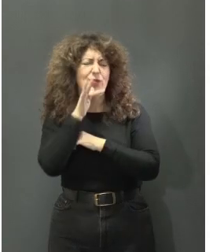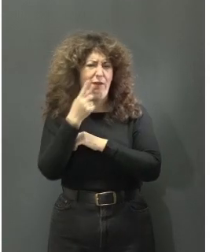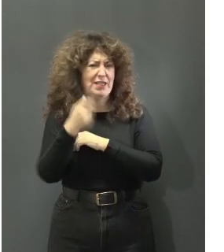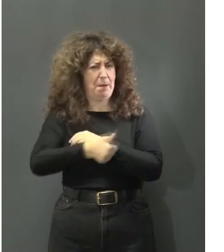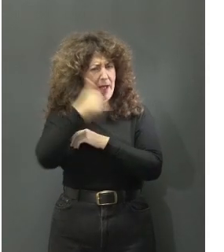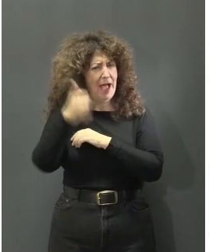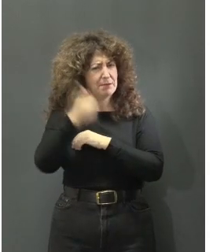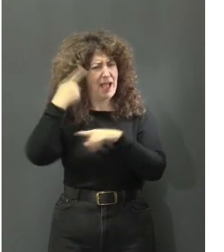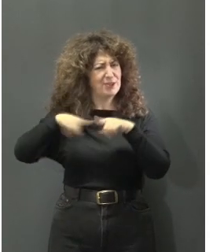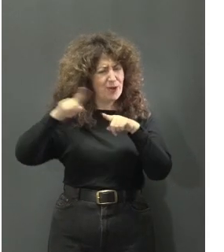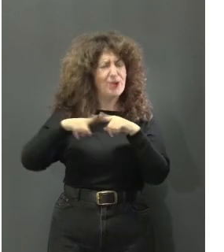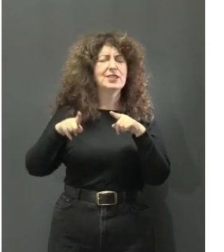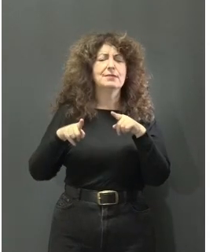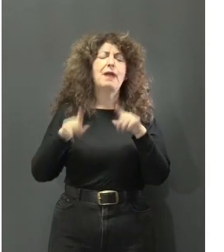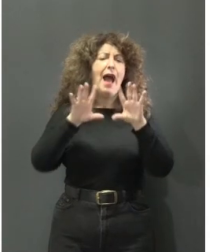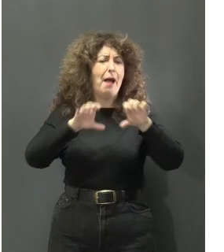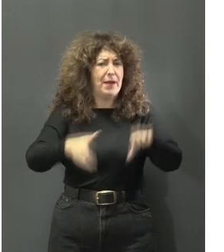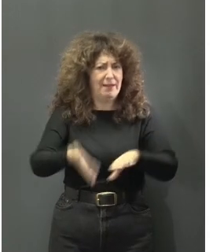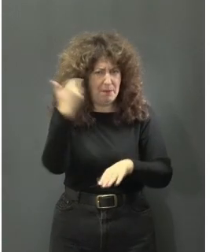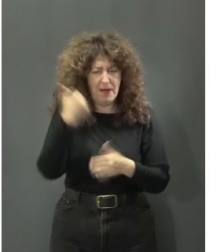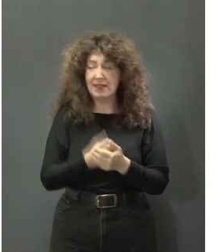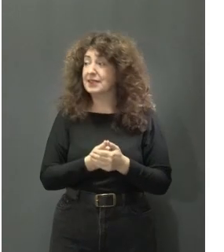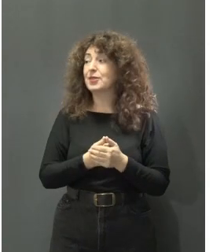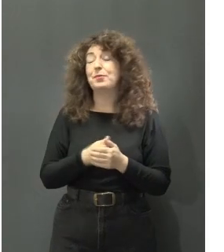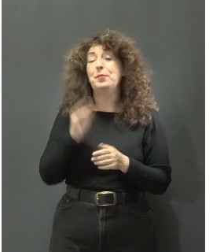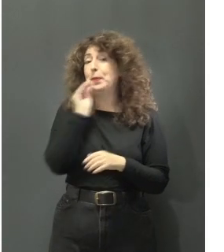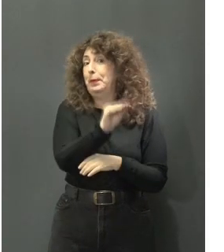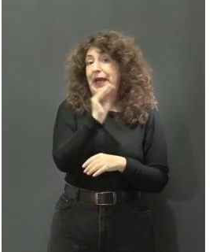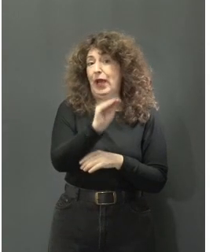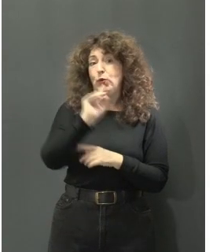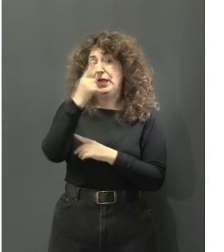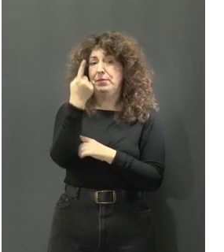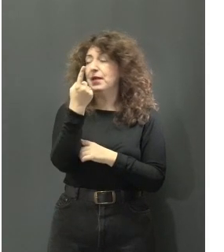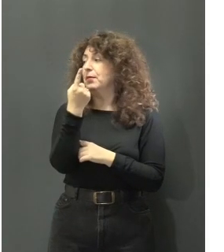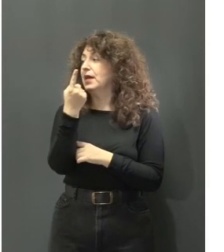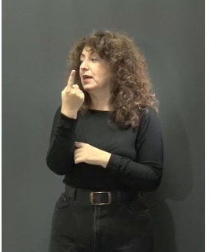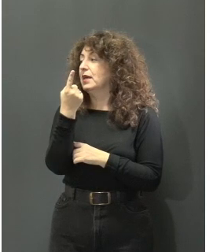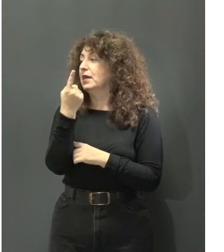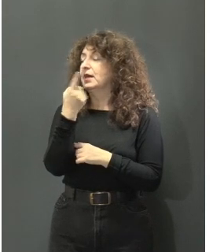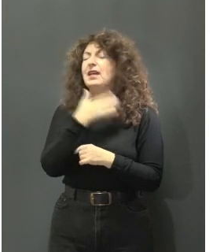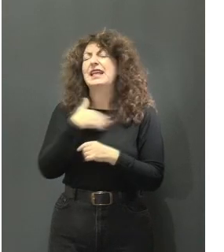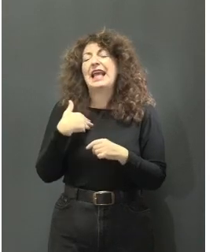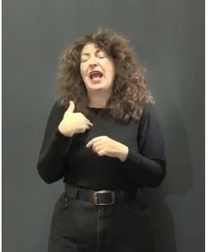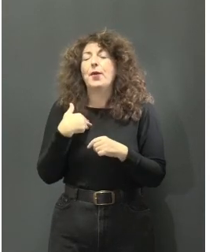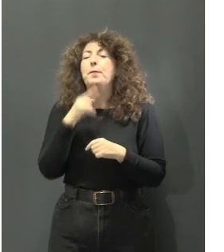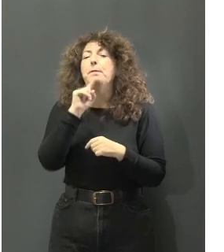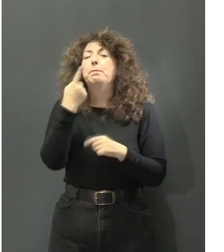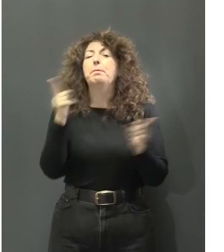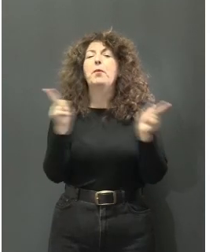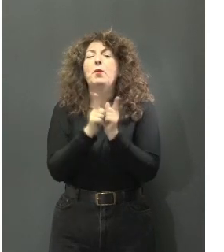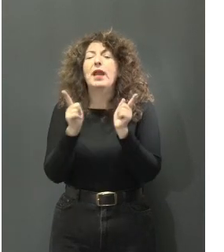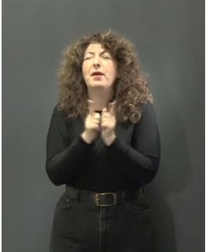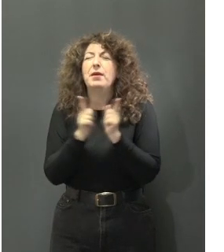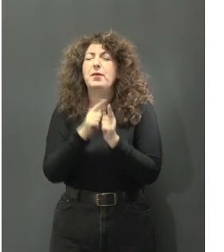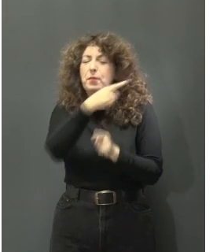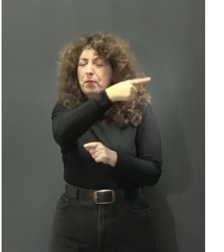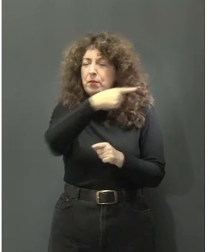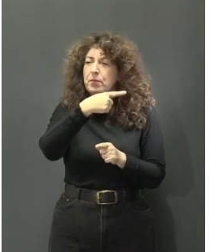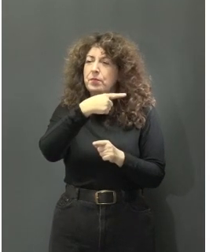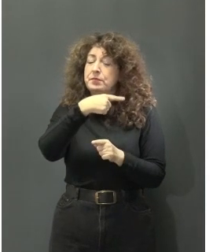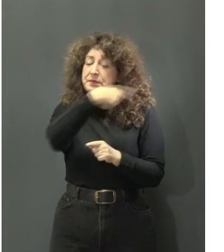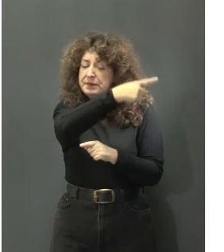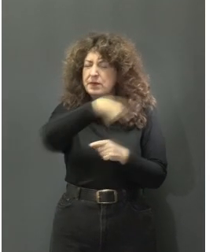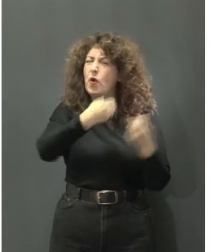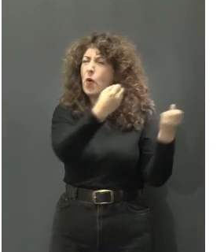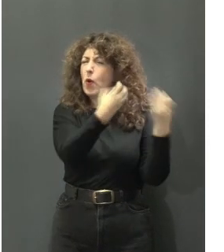aprender. Así que la primera pregunta yo creo que es obligada y brevemente sí que me gustaría que compartierais qué es